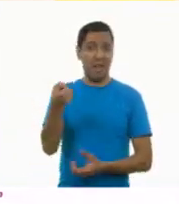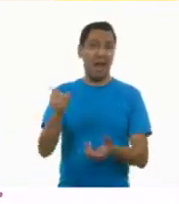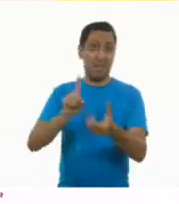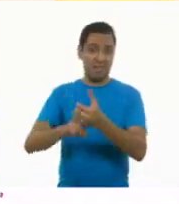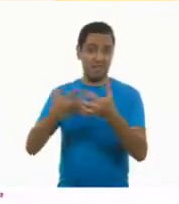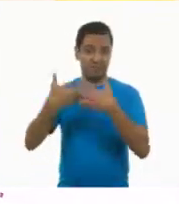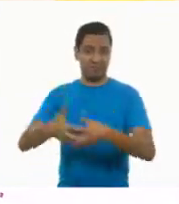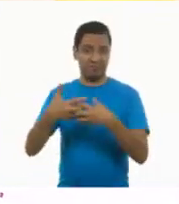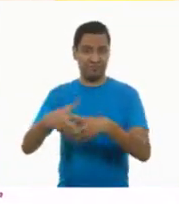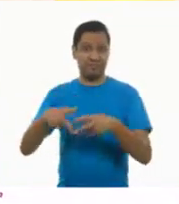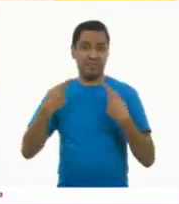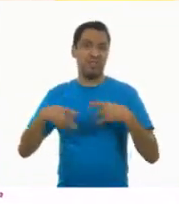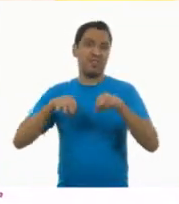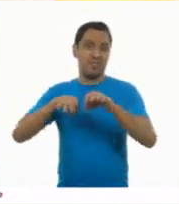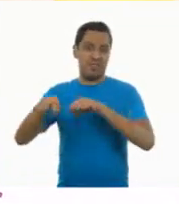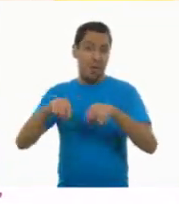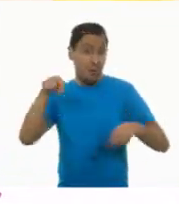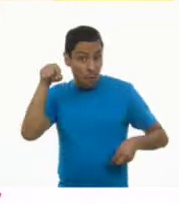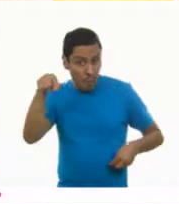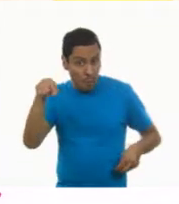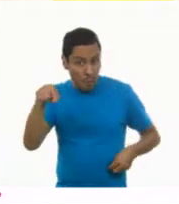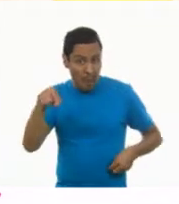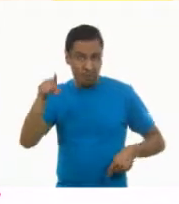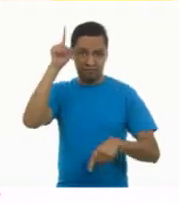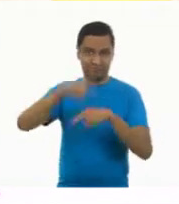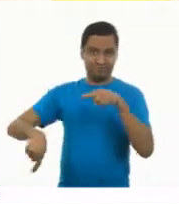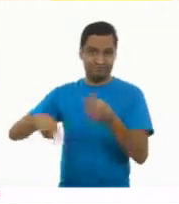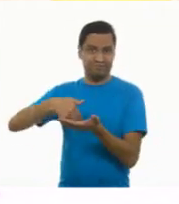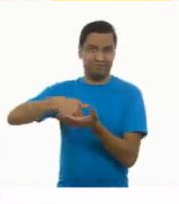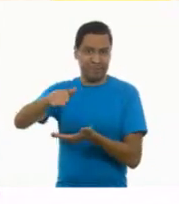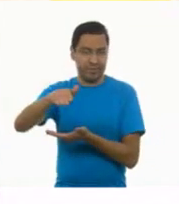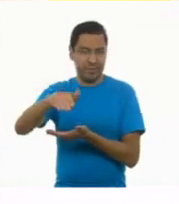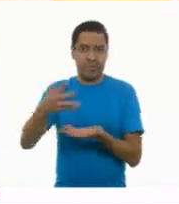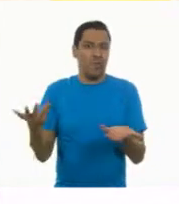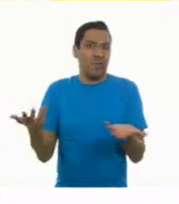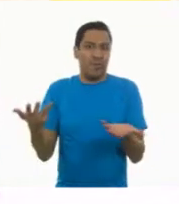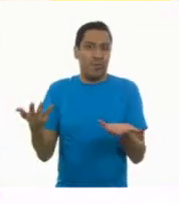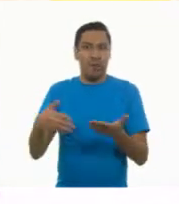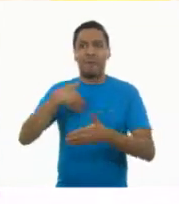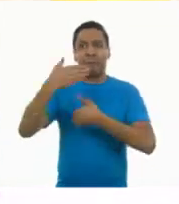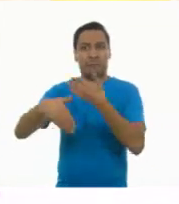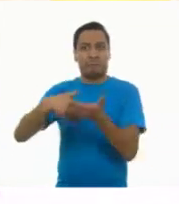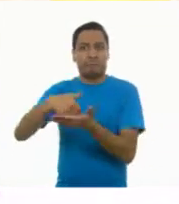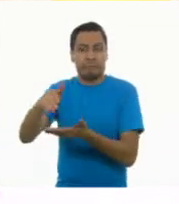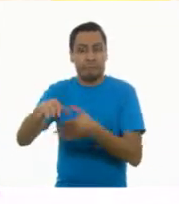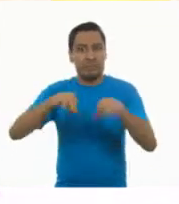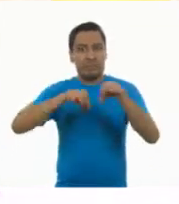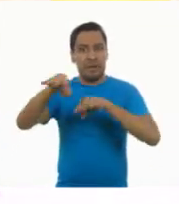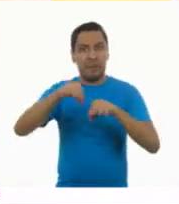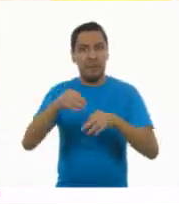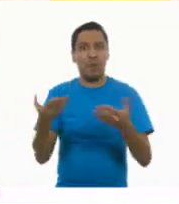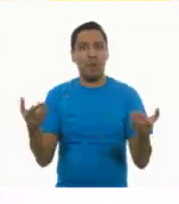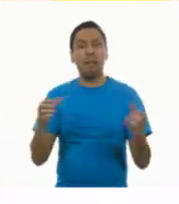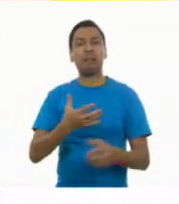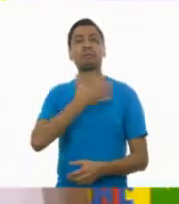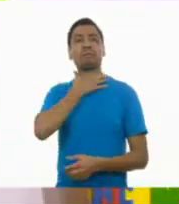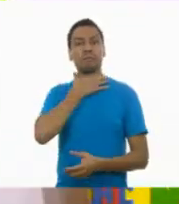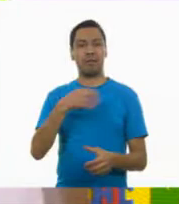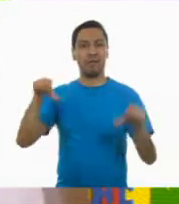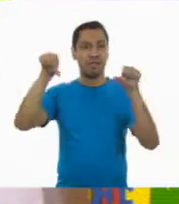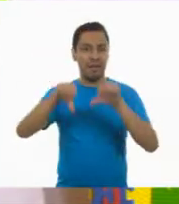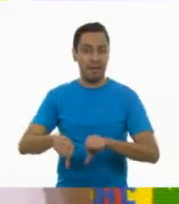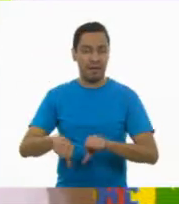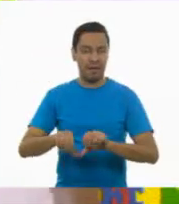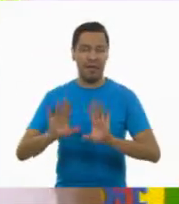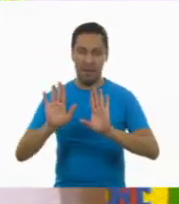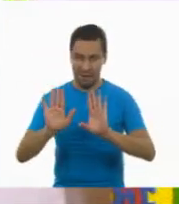ahí no tiene la culpa de cerrar la fábrica, pues los afectaría demasiado. Bueno, pues